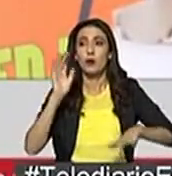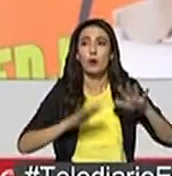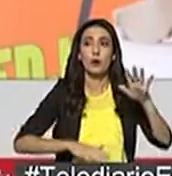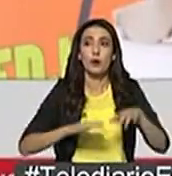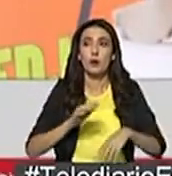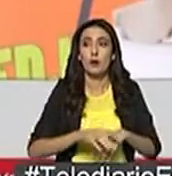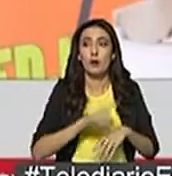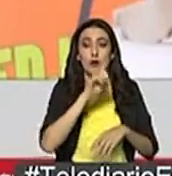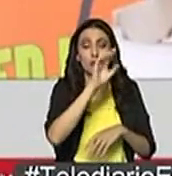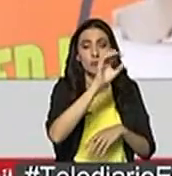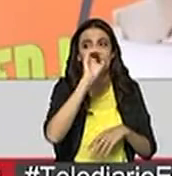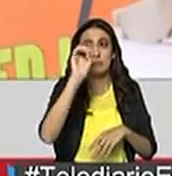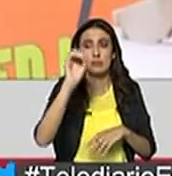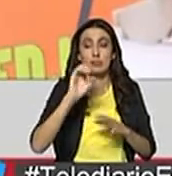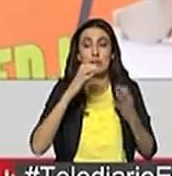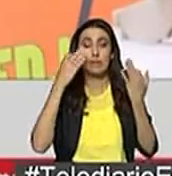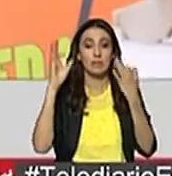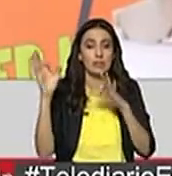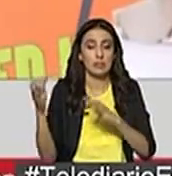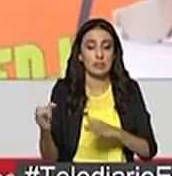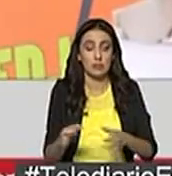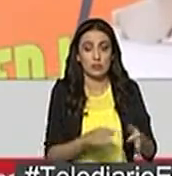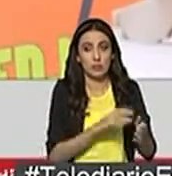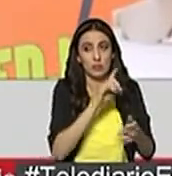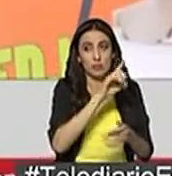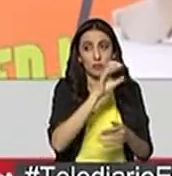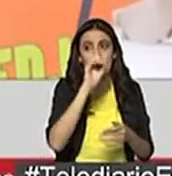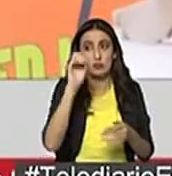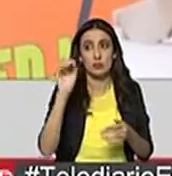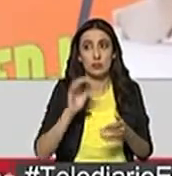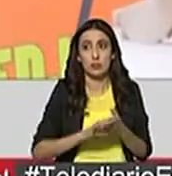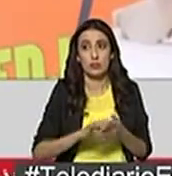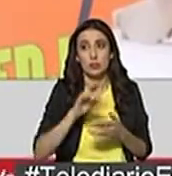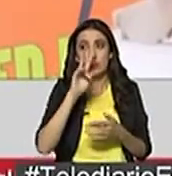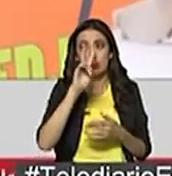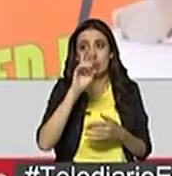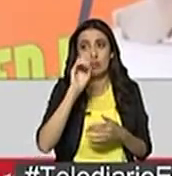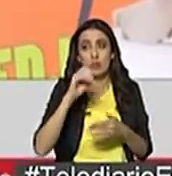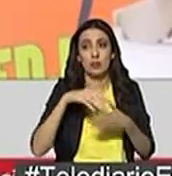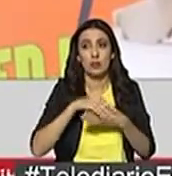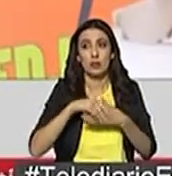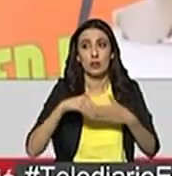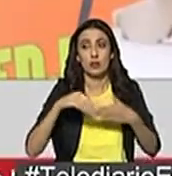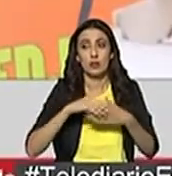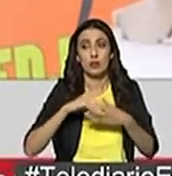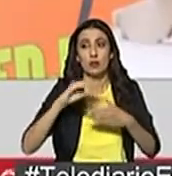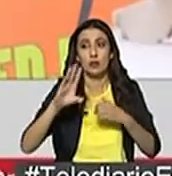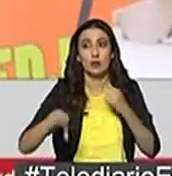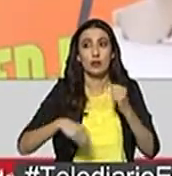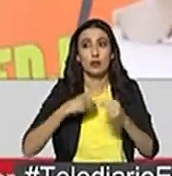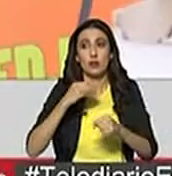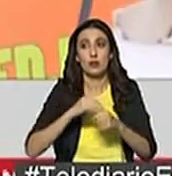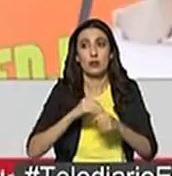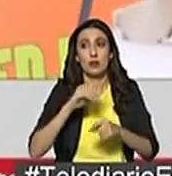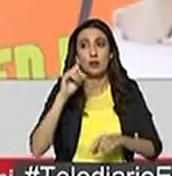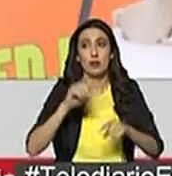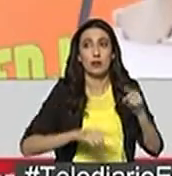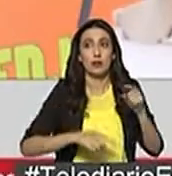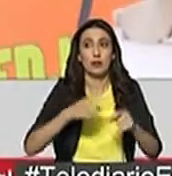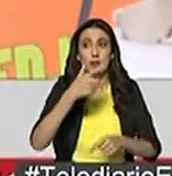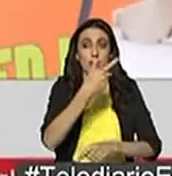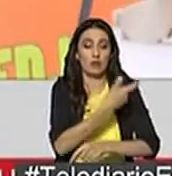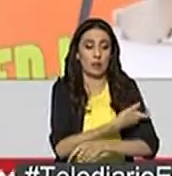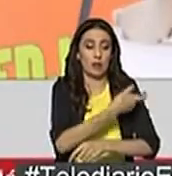100 tiras al mes. Por esas 100 tiras al mes yo pago $20 de impuestos. sin contar con cada una de las jeringas que